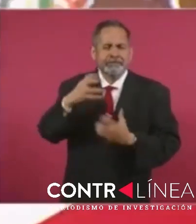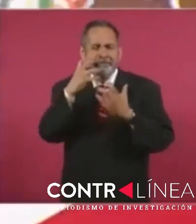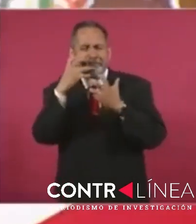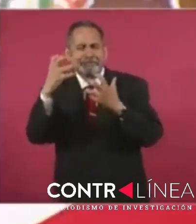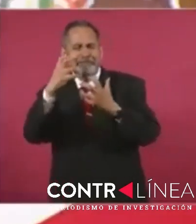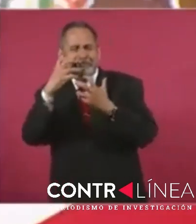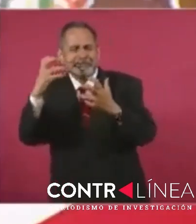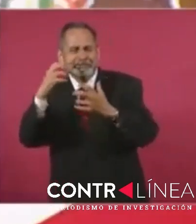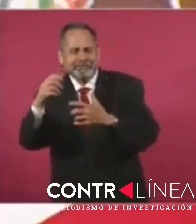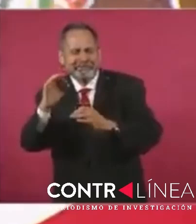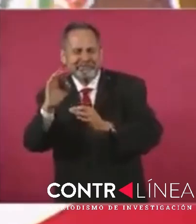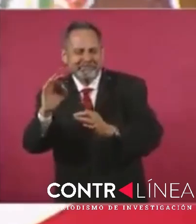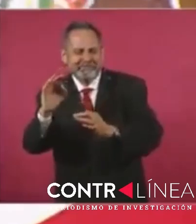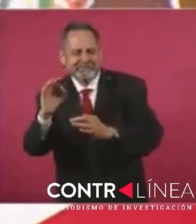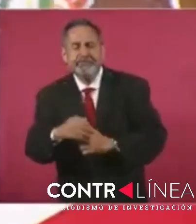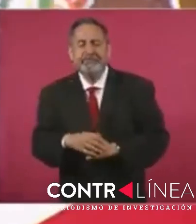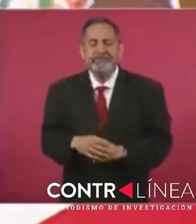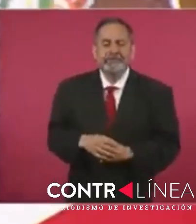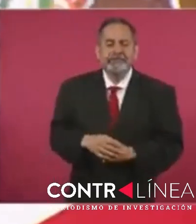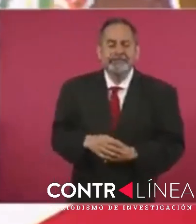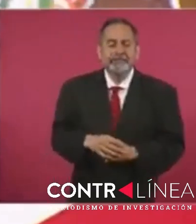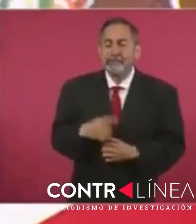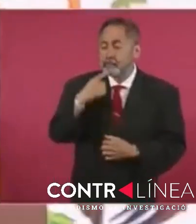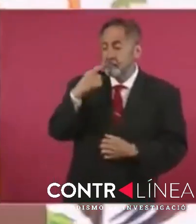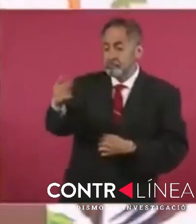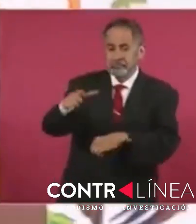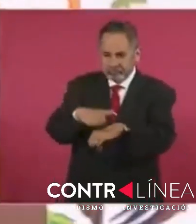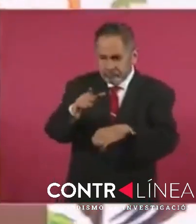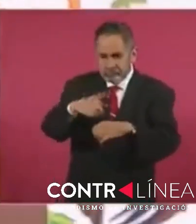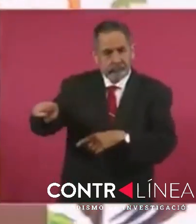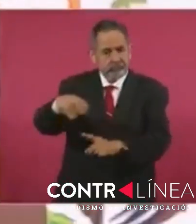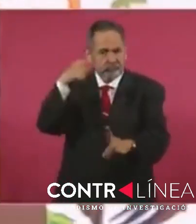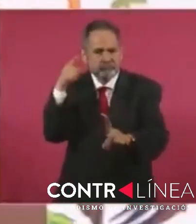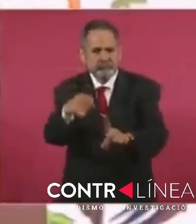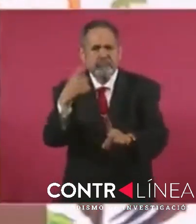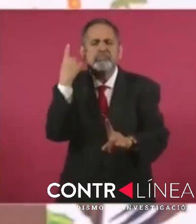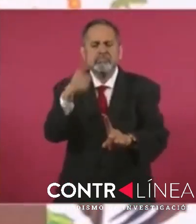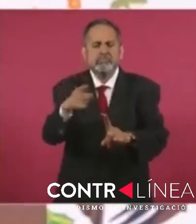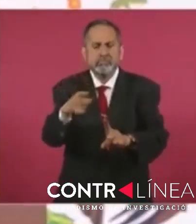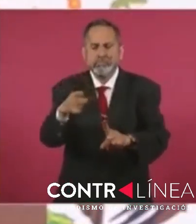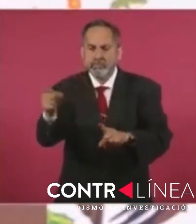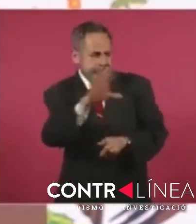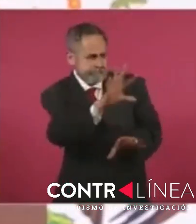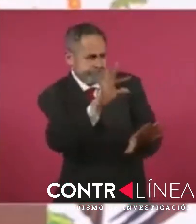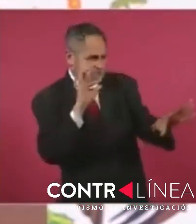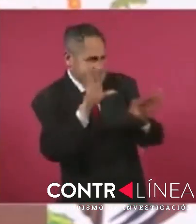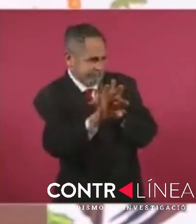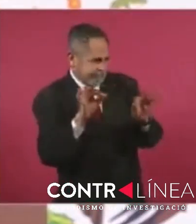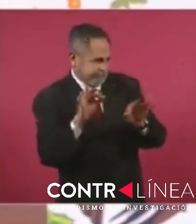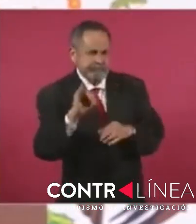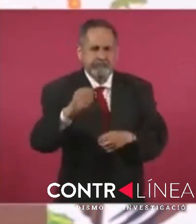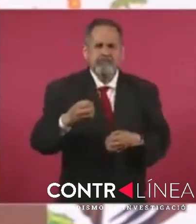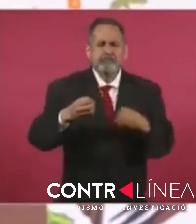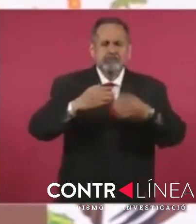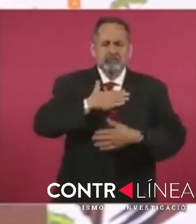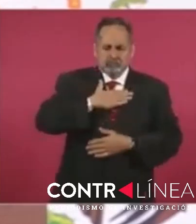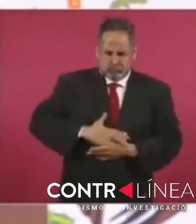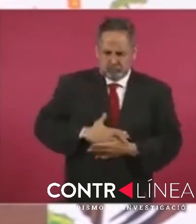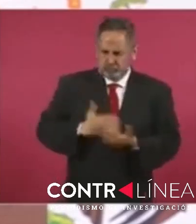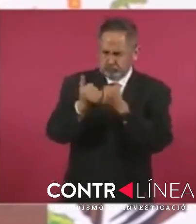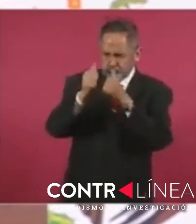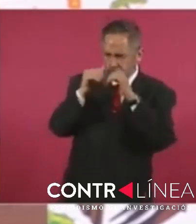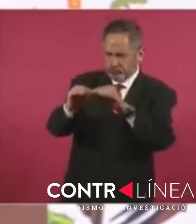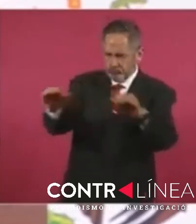de que impartan justicia en beneficio de todos y no estén